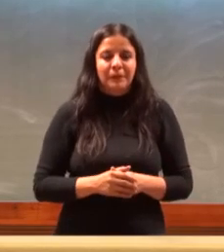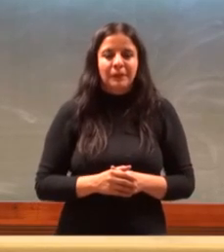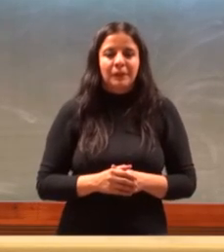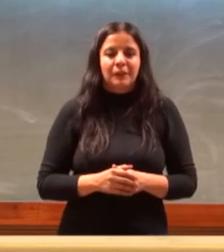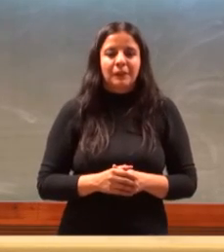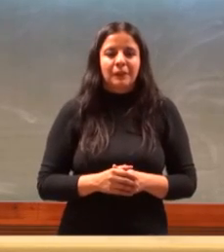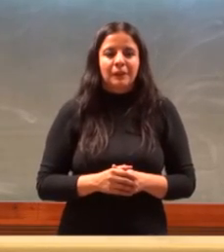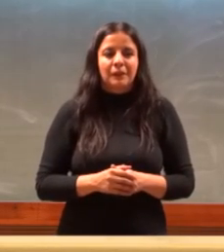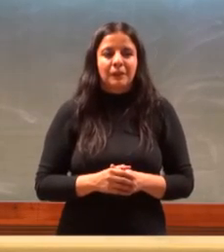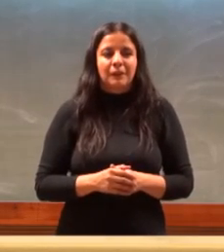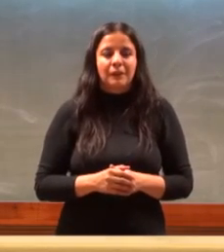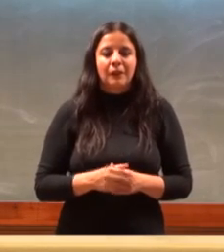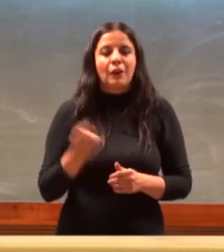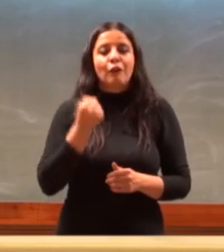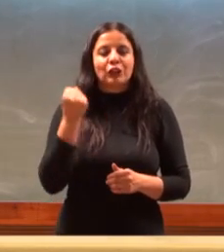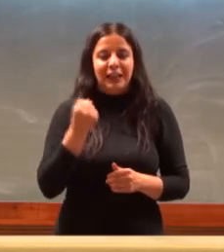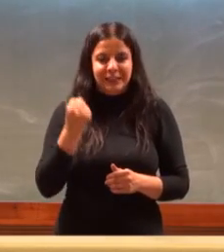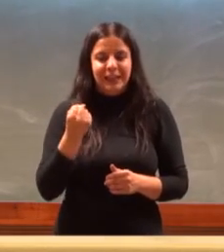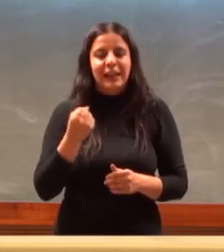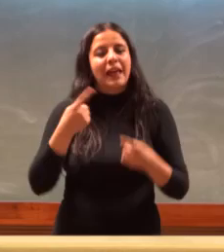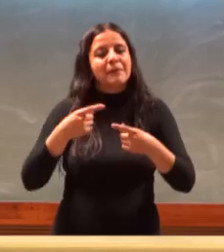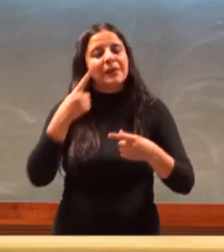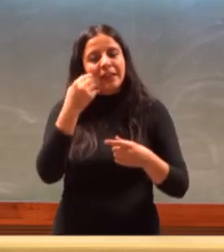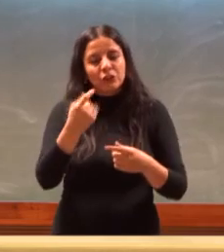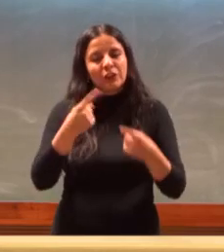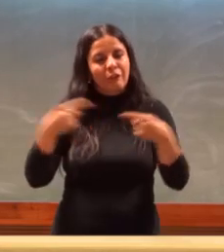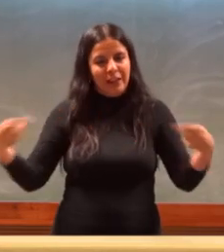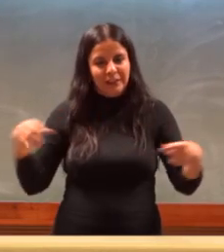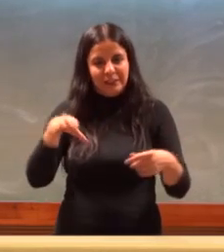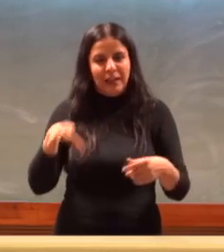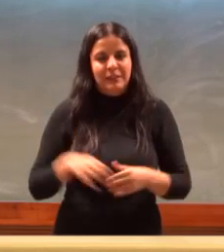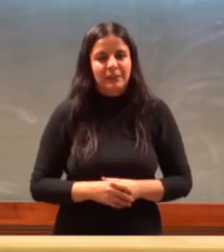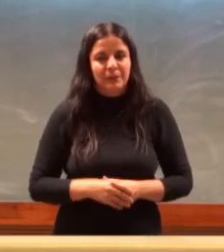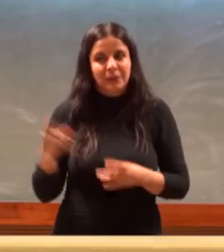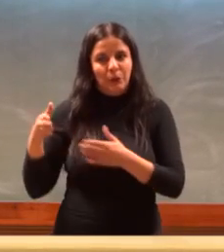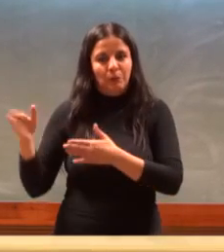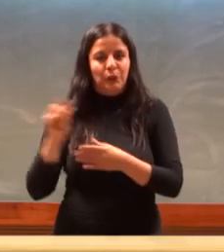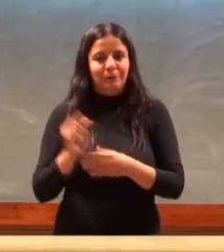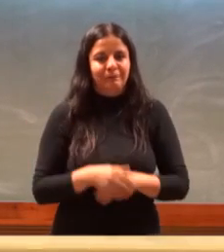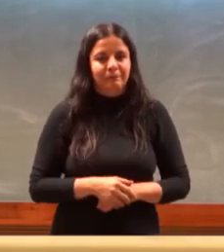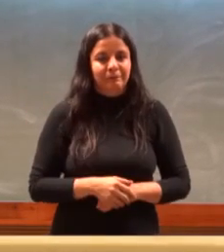áreas promover la formación de la investigación y Apoyar el crecimiento de nuestros docentes investigadores